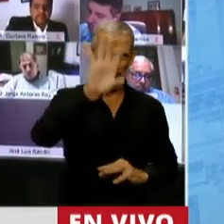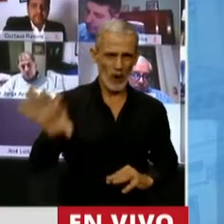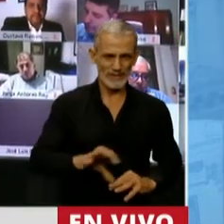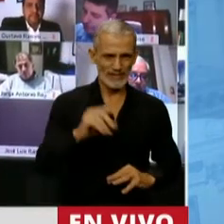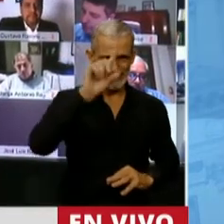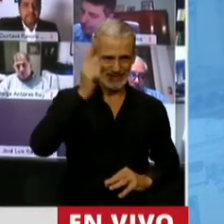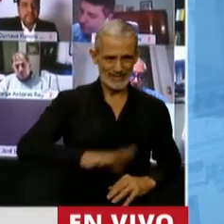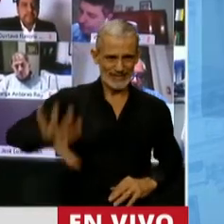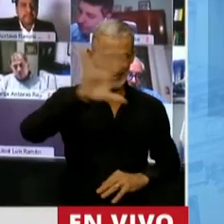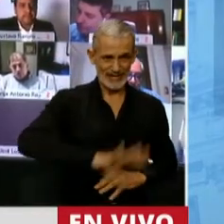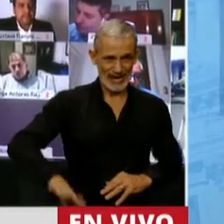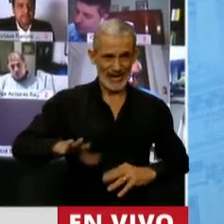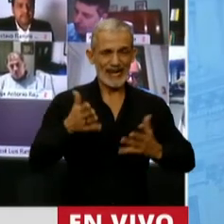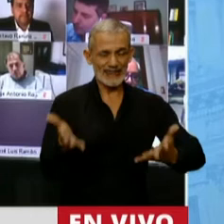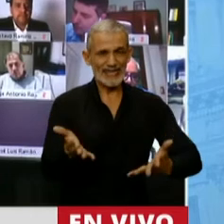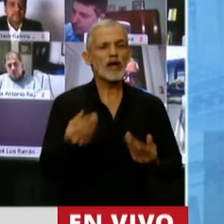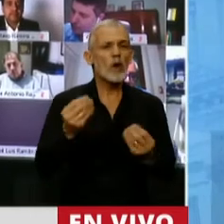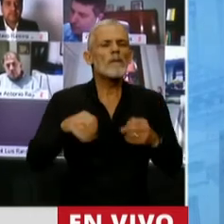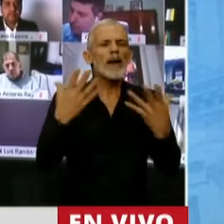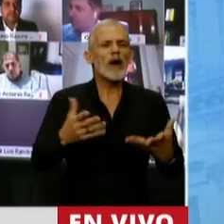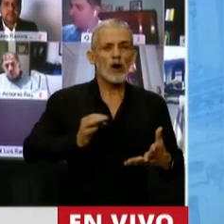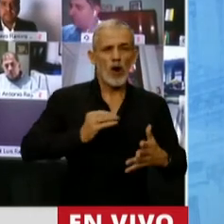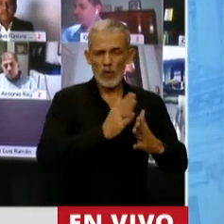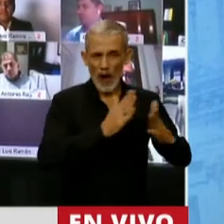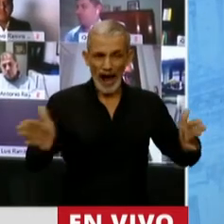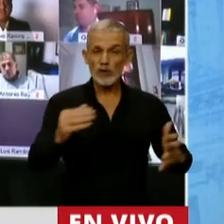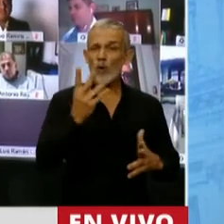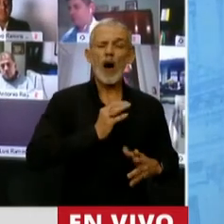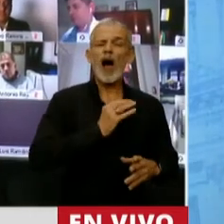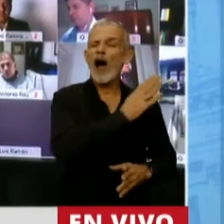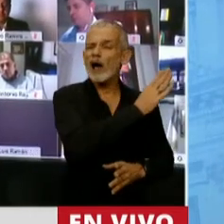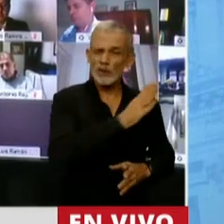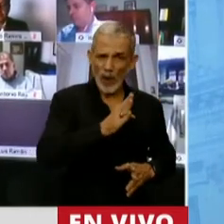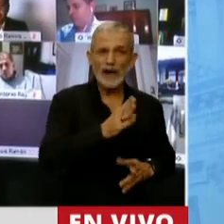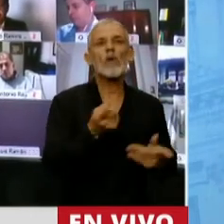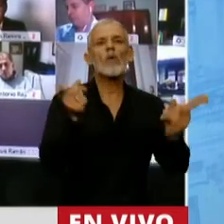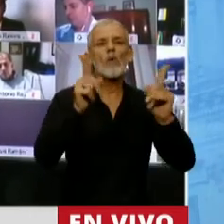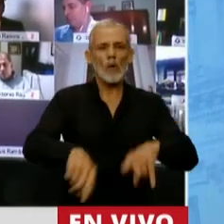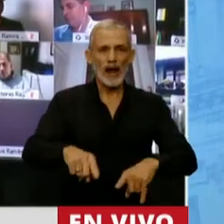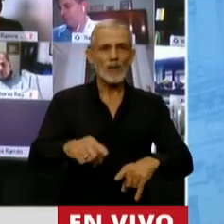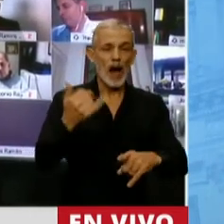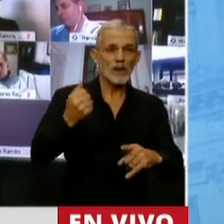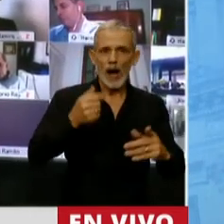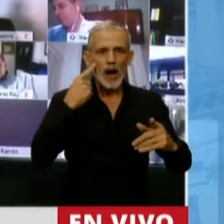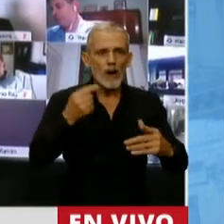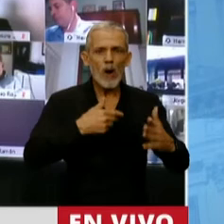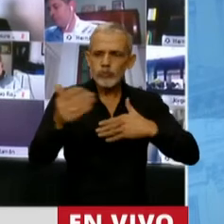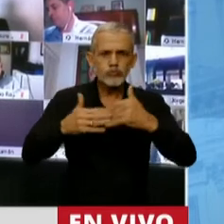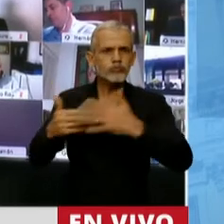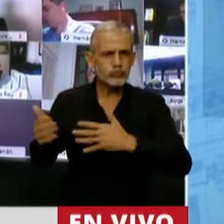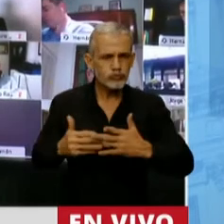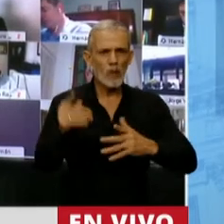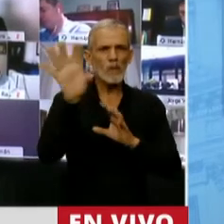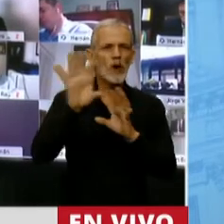que desde ya han mejorado claramente en este último año. Después de 4 años, volvimos a ver obras de infraestructura